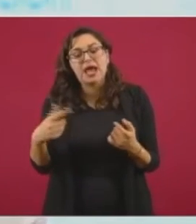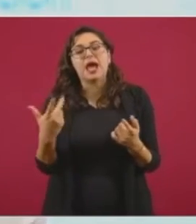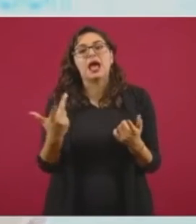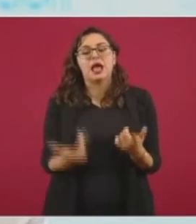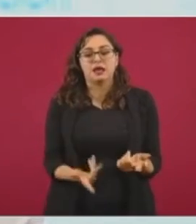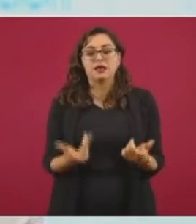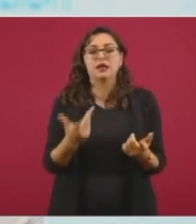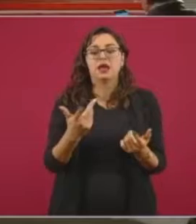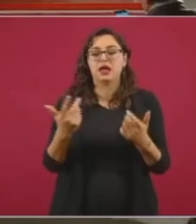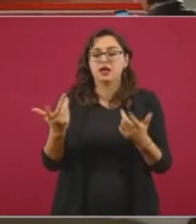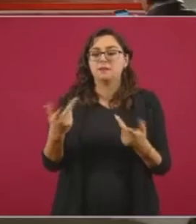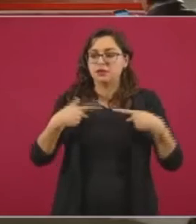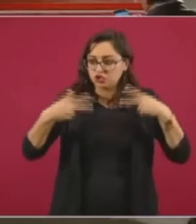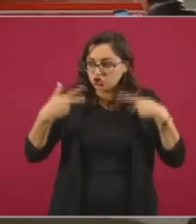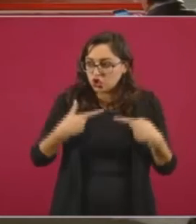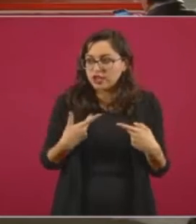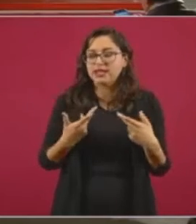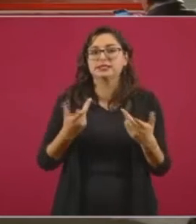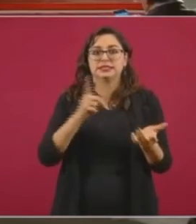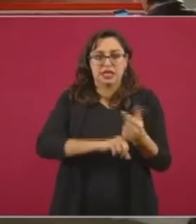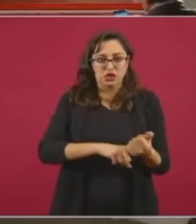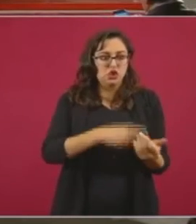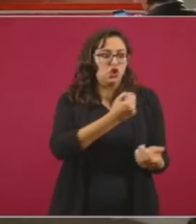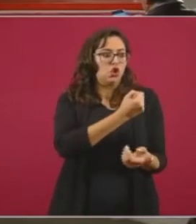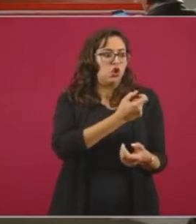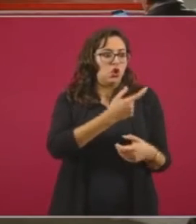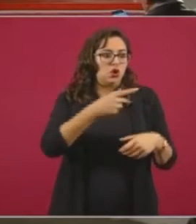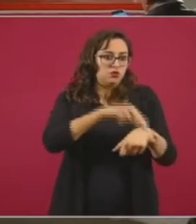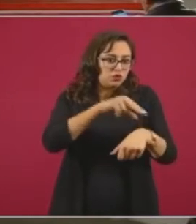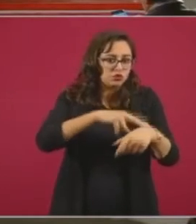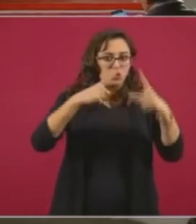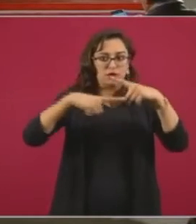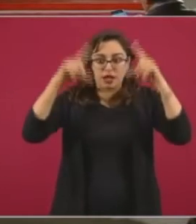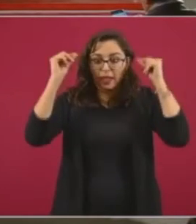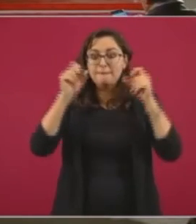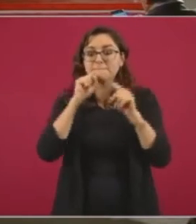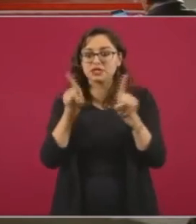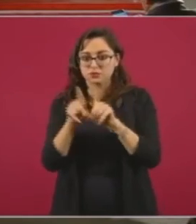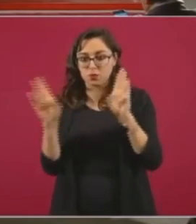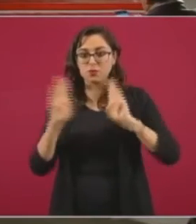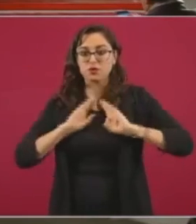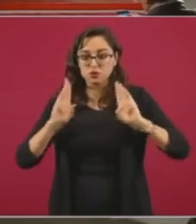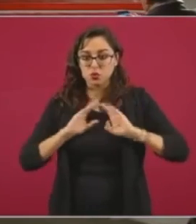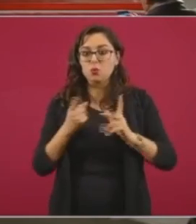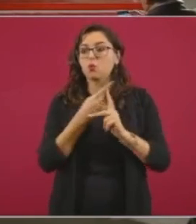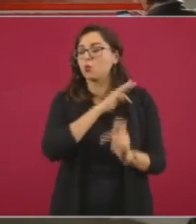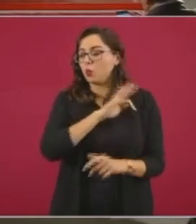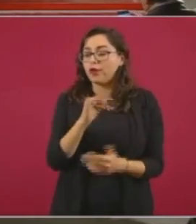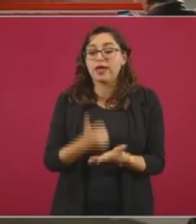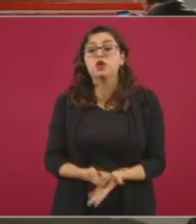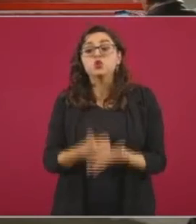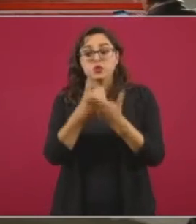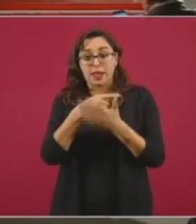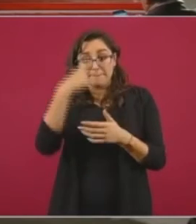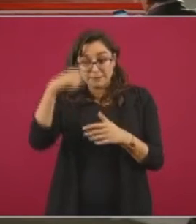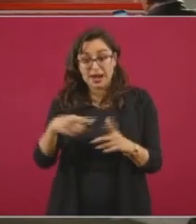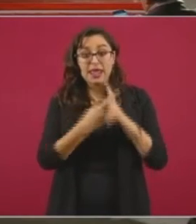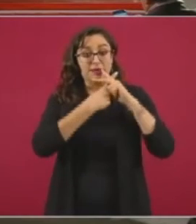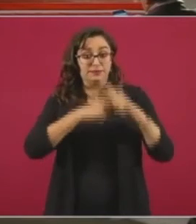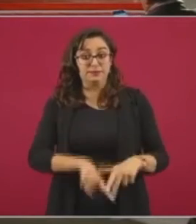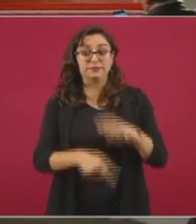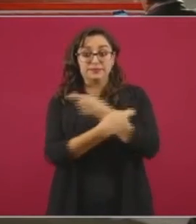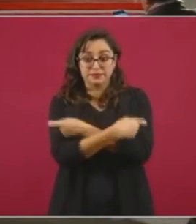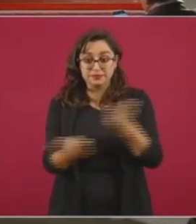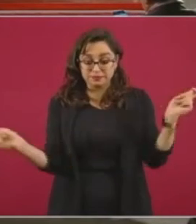y militares, para poder utilizar los recursos del Estado en esta distribución inicial de